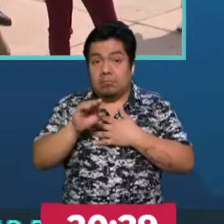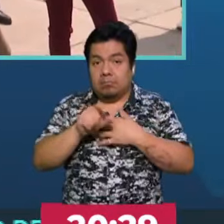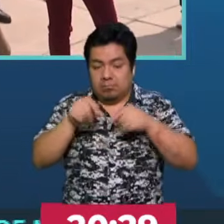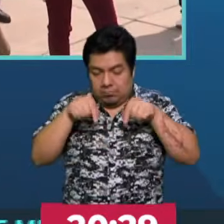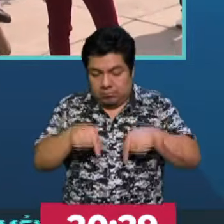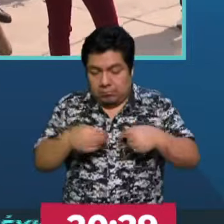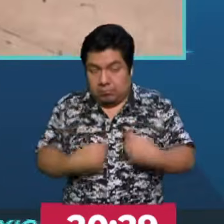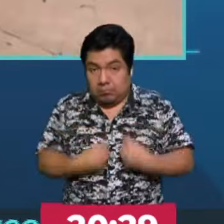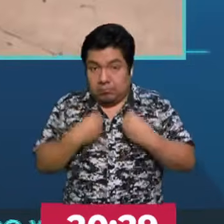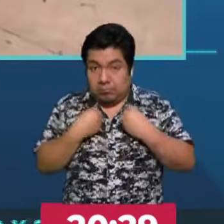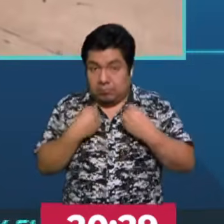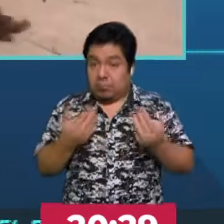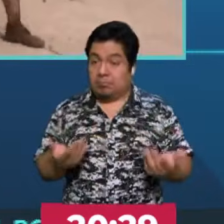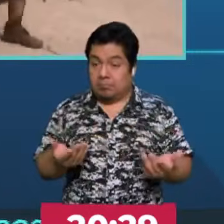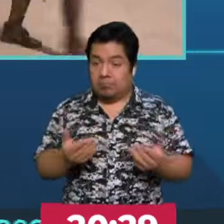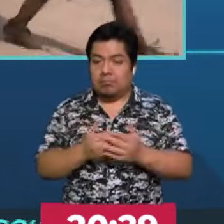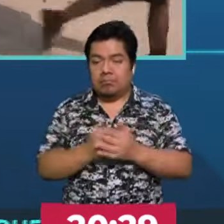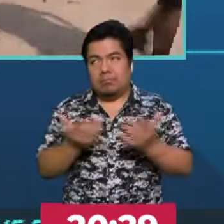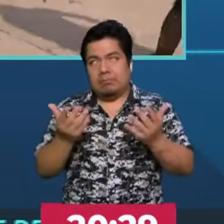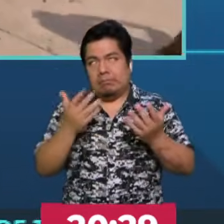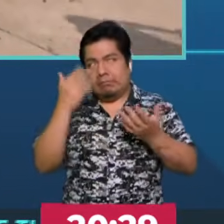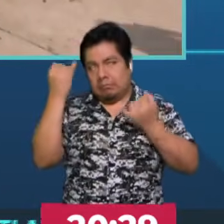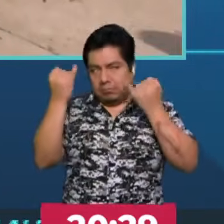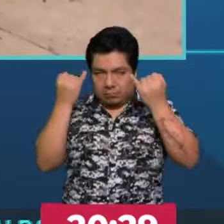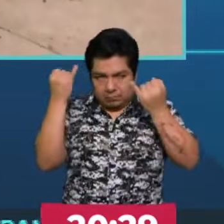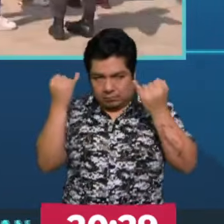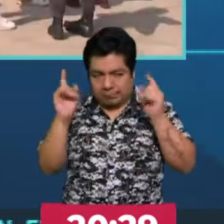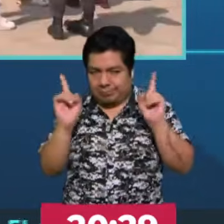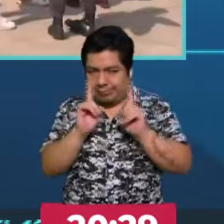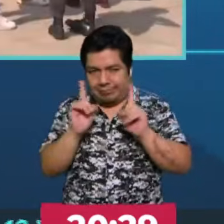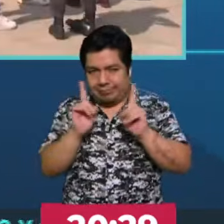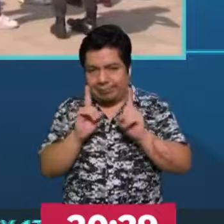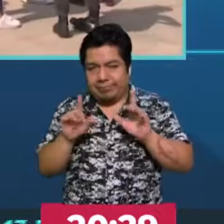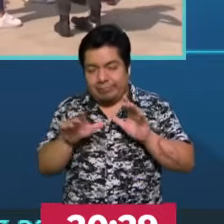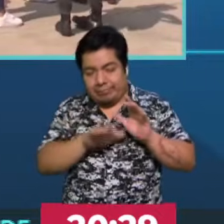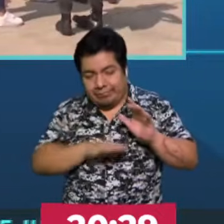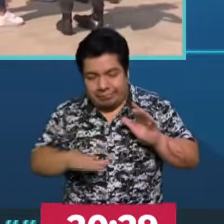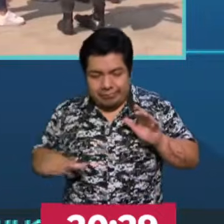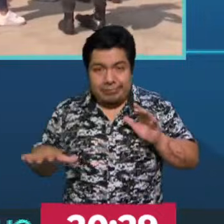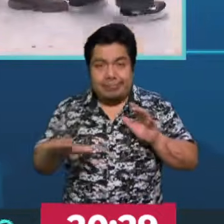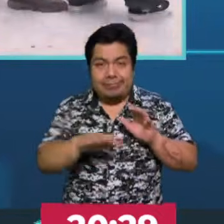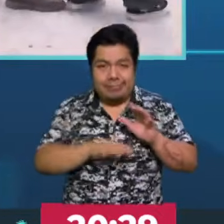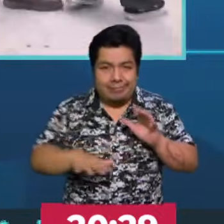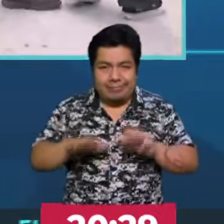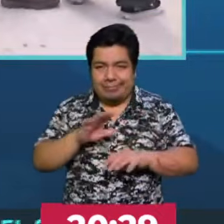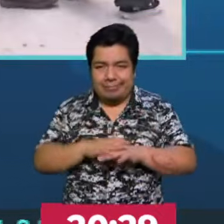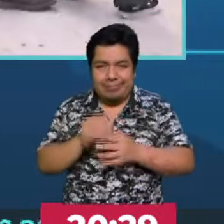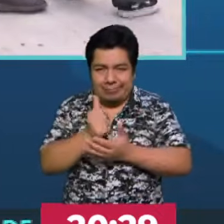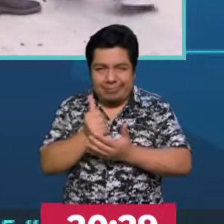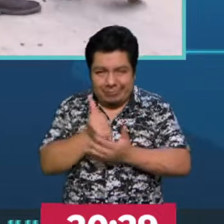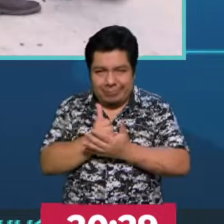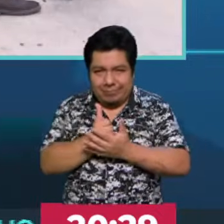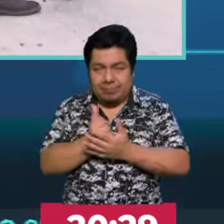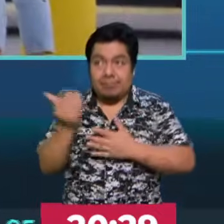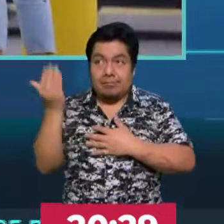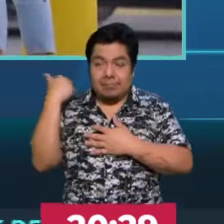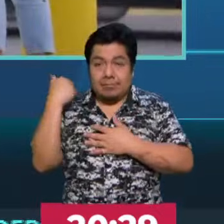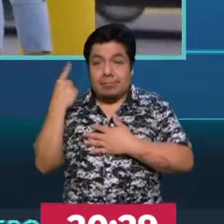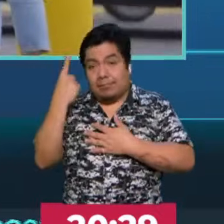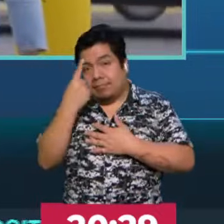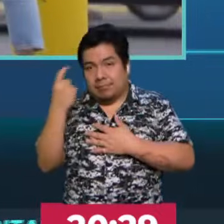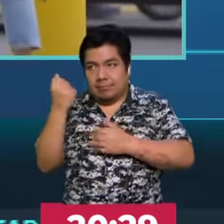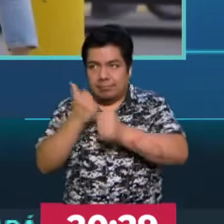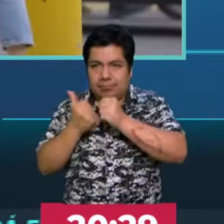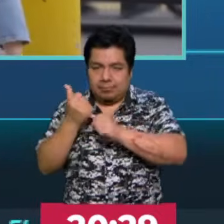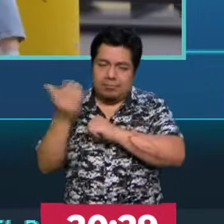de México. Obviamente esto es una fantasía, porque sabemos bien que somos la zona metropolitana. Lo que ocurrió el siglo pasado, finales